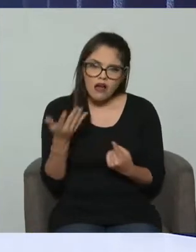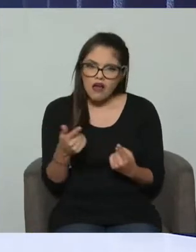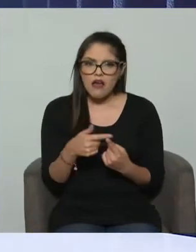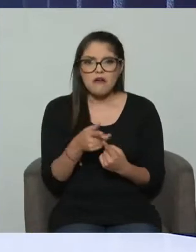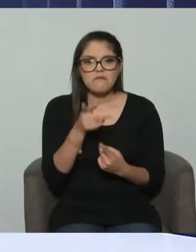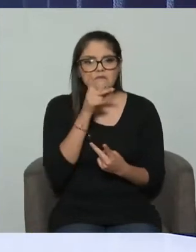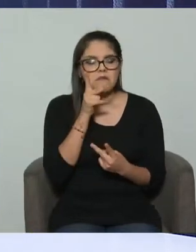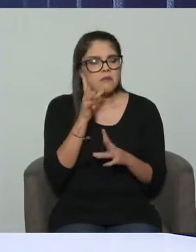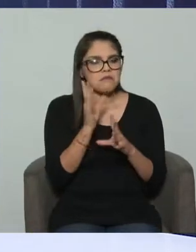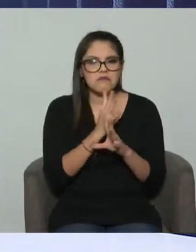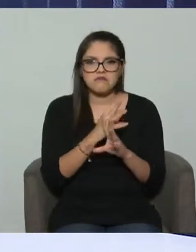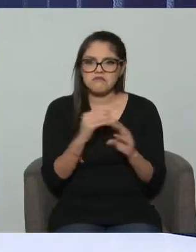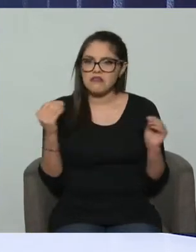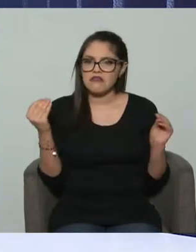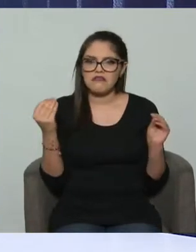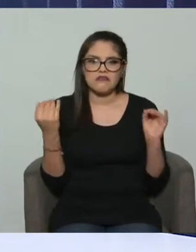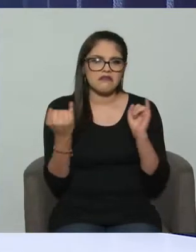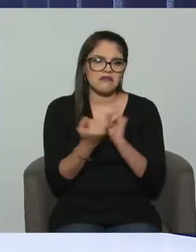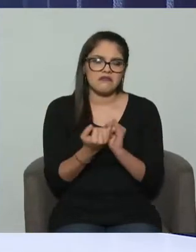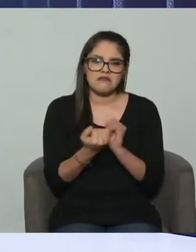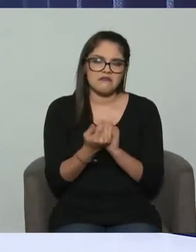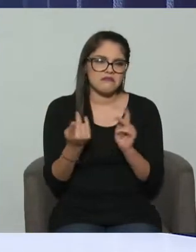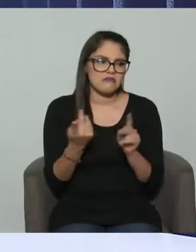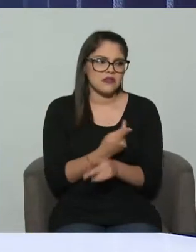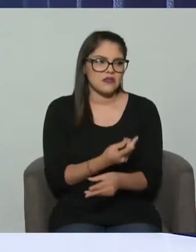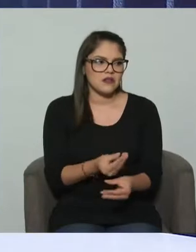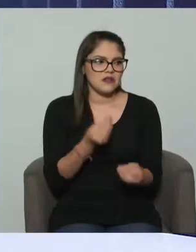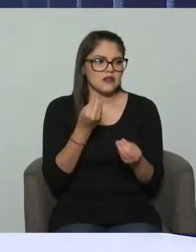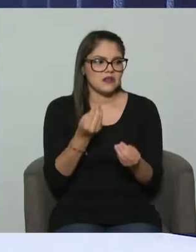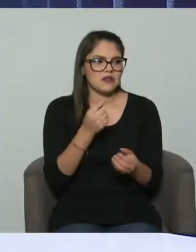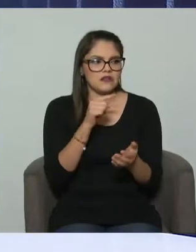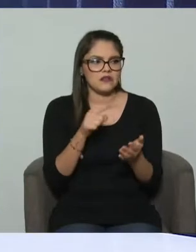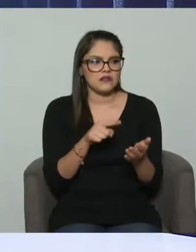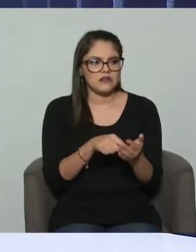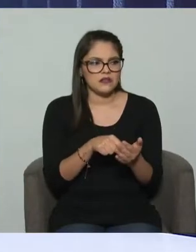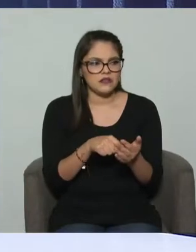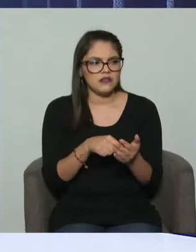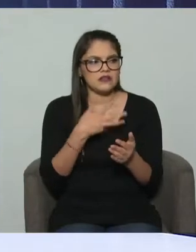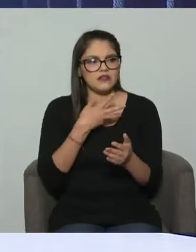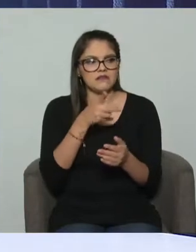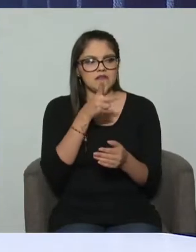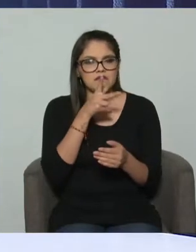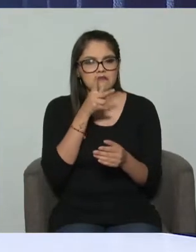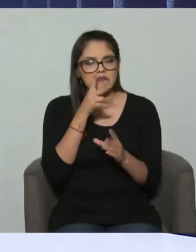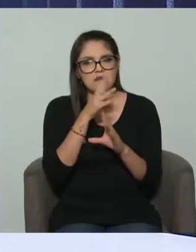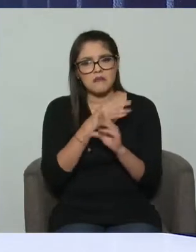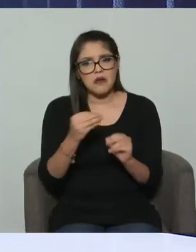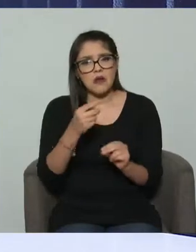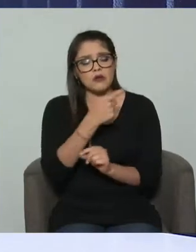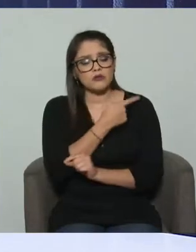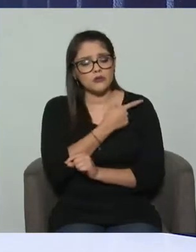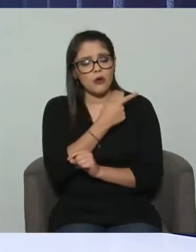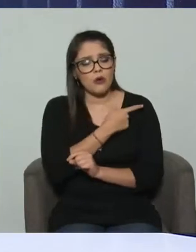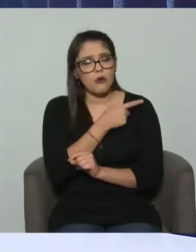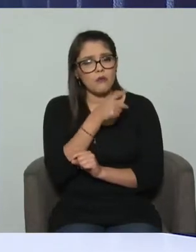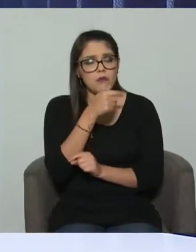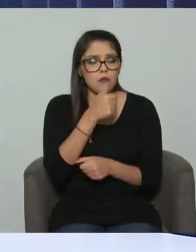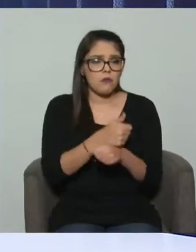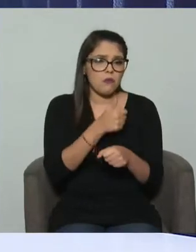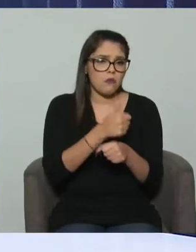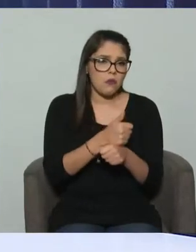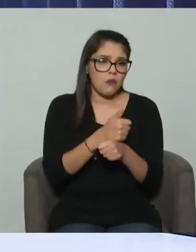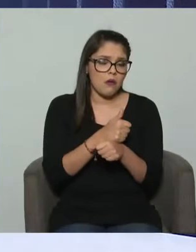está ausente, como la mayoría de hogares en México, en donde hay un padre ausente, y se queda solo bajo el resguardo de su